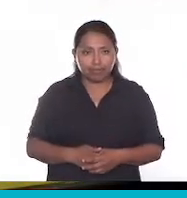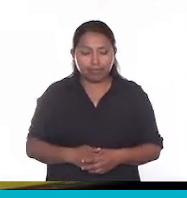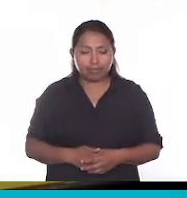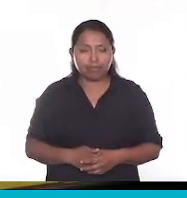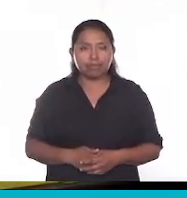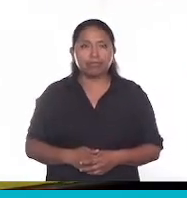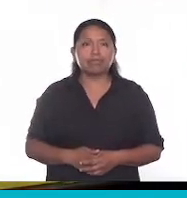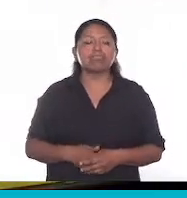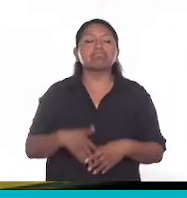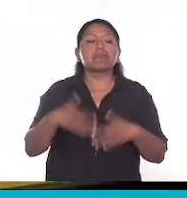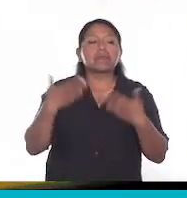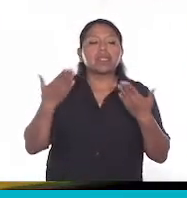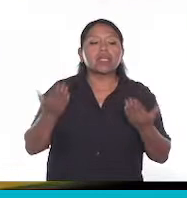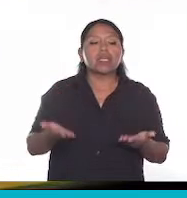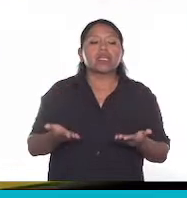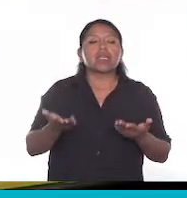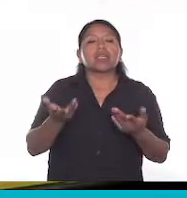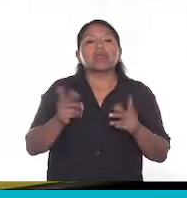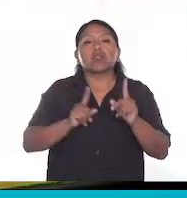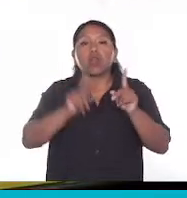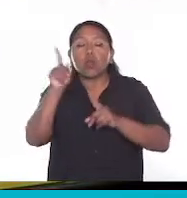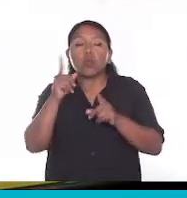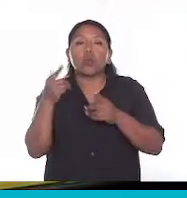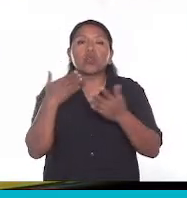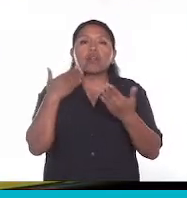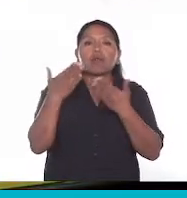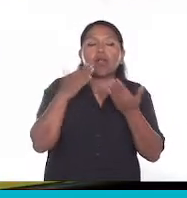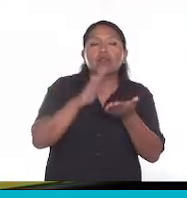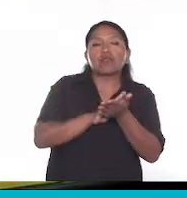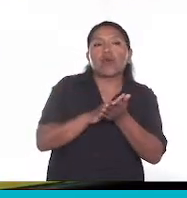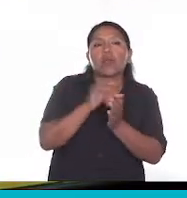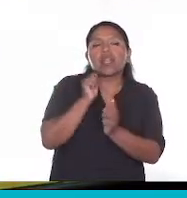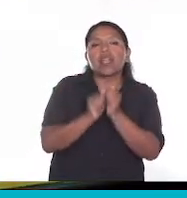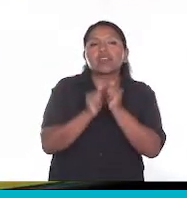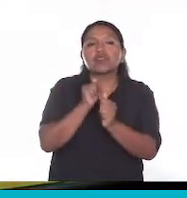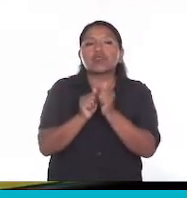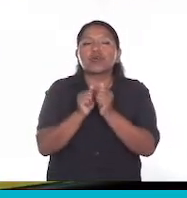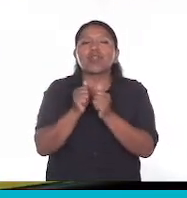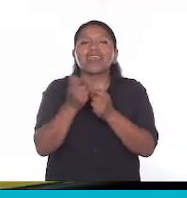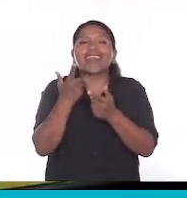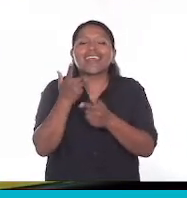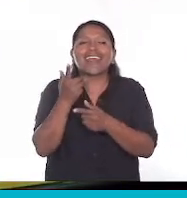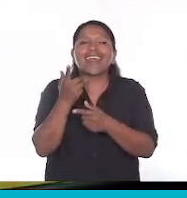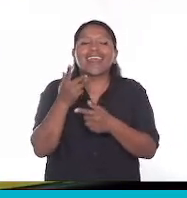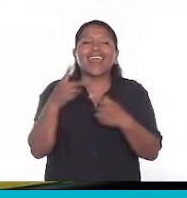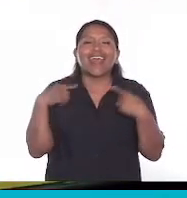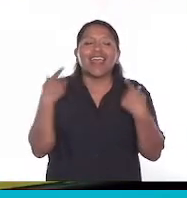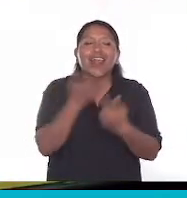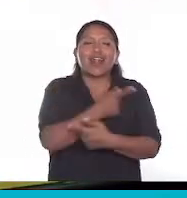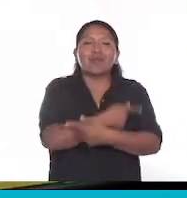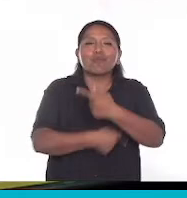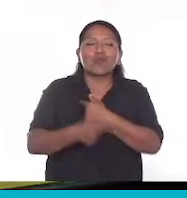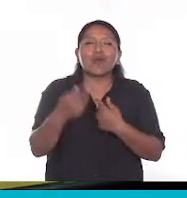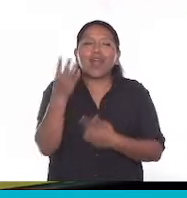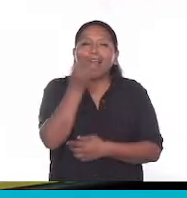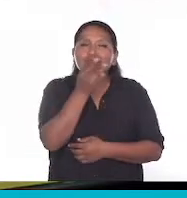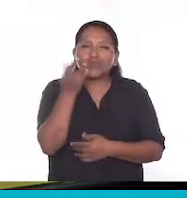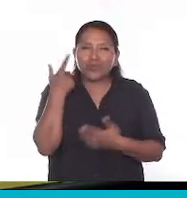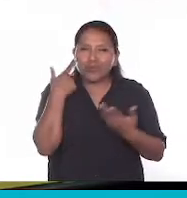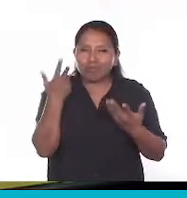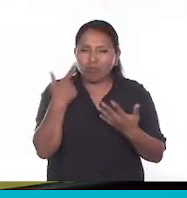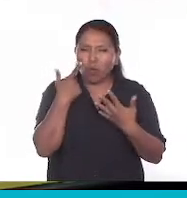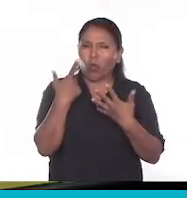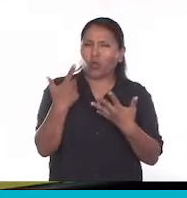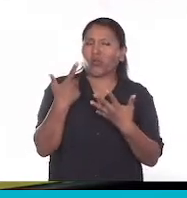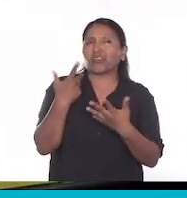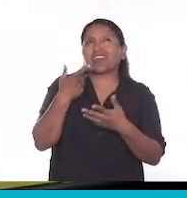Y puntualmente, por ahí algunos hayan escuchado hablar de él por la historia del pullover azul. Se hizo muy conocida